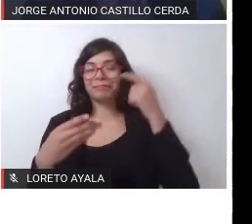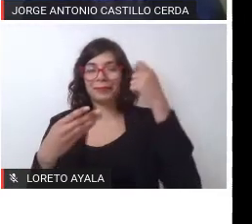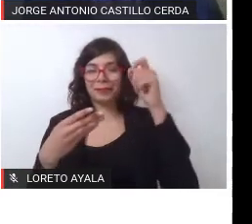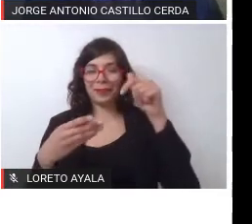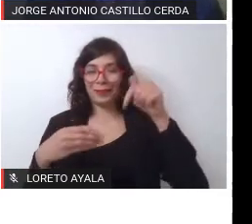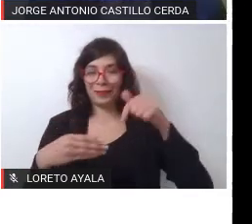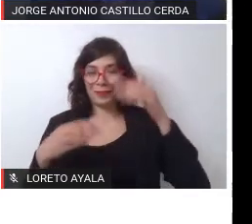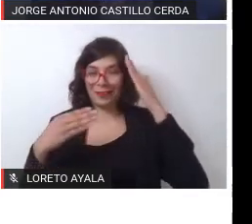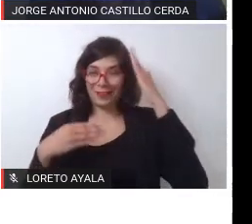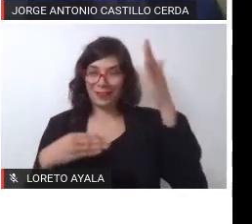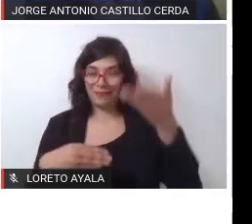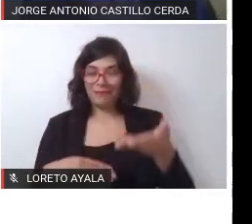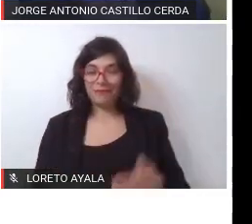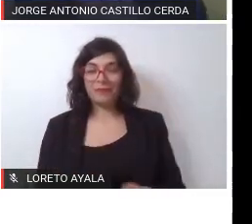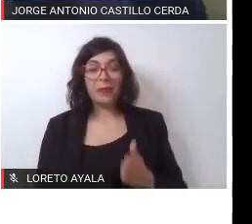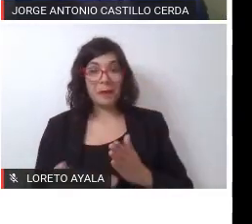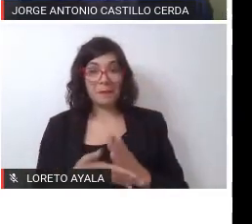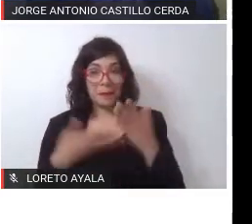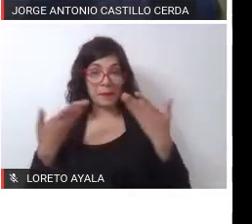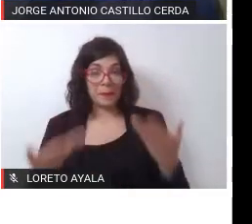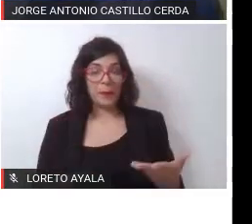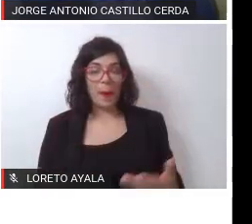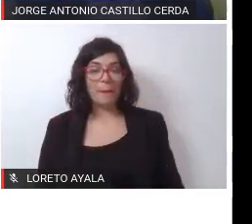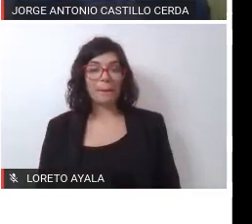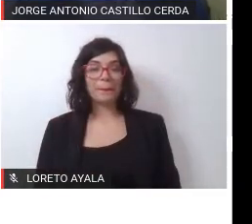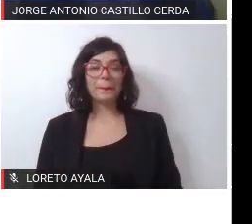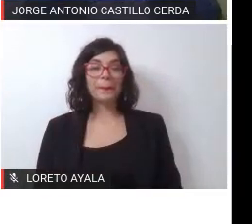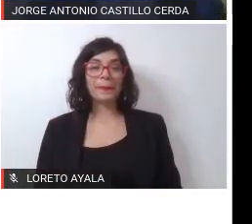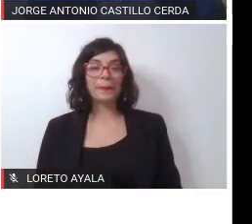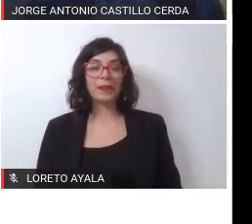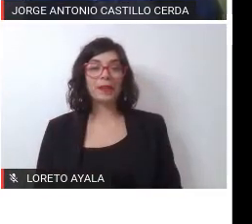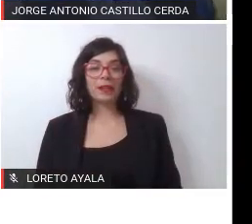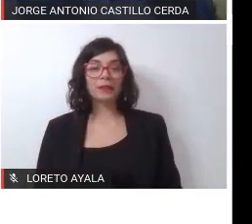día. Vamos a partir entonces.